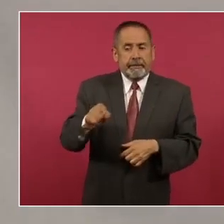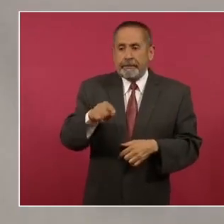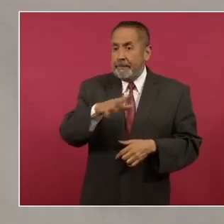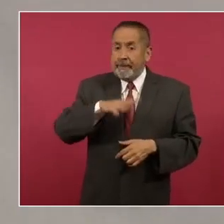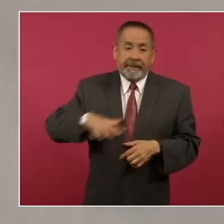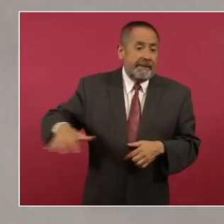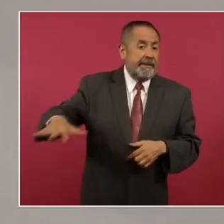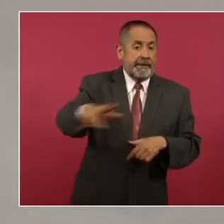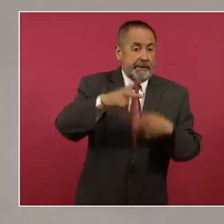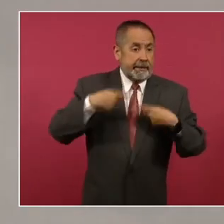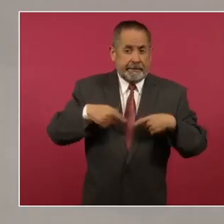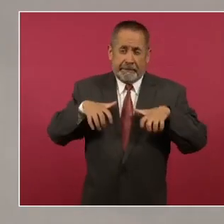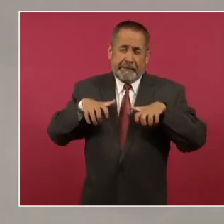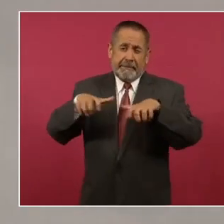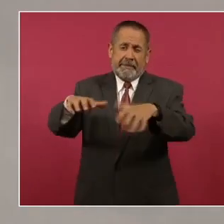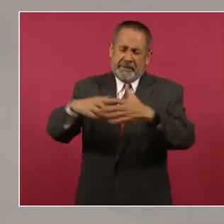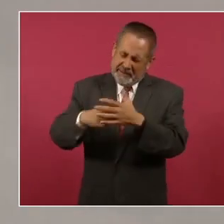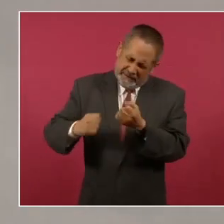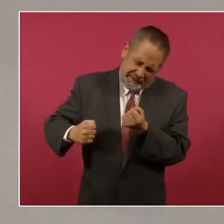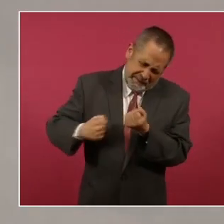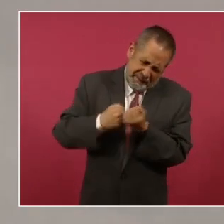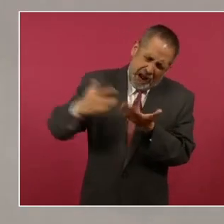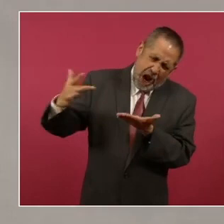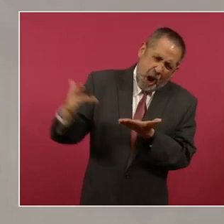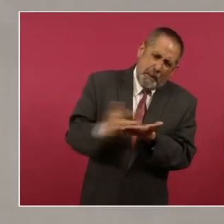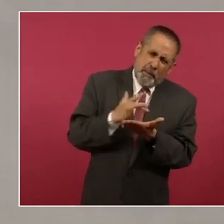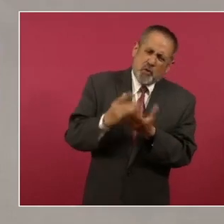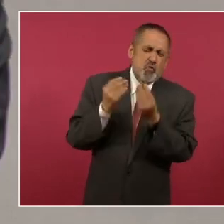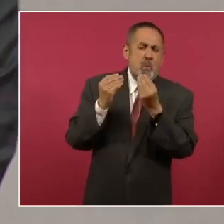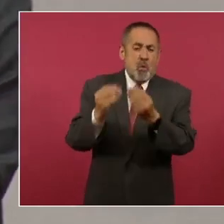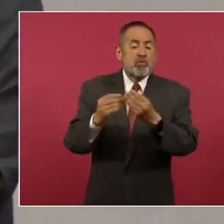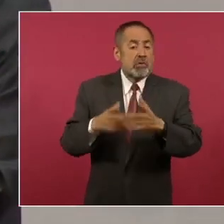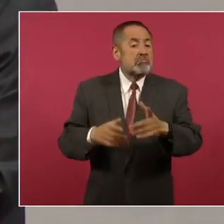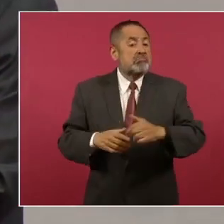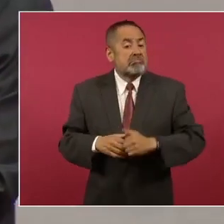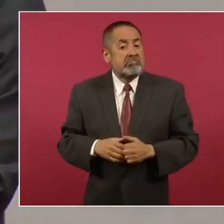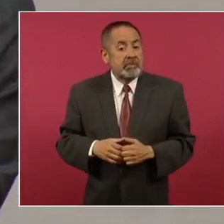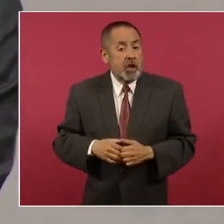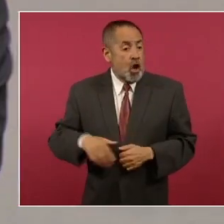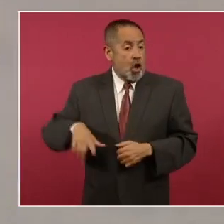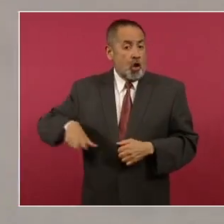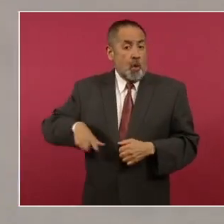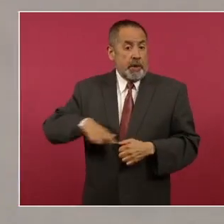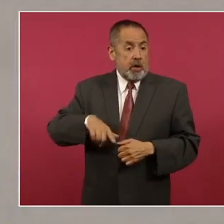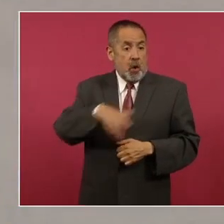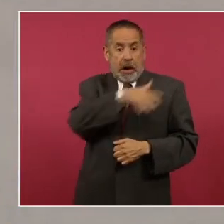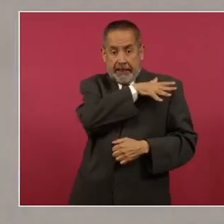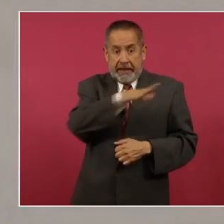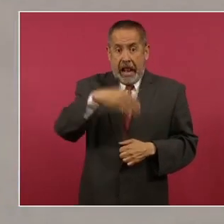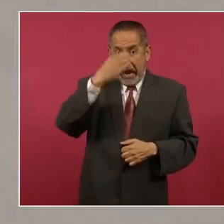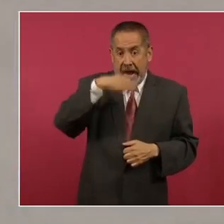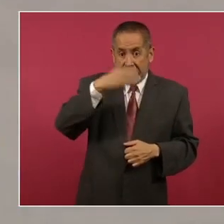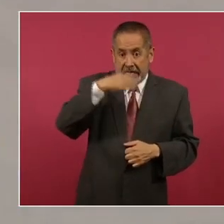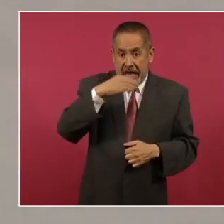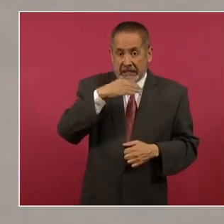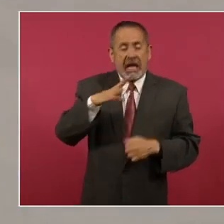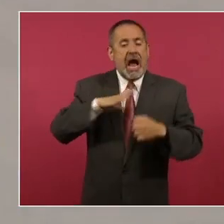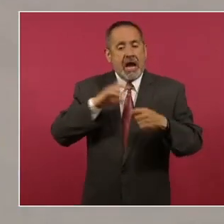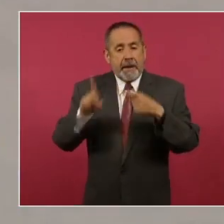respaldo popular, el gobierno de Cárdenas contaba con otra